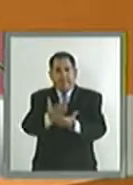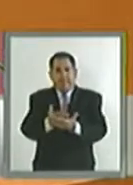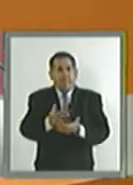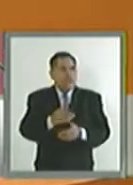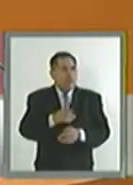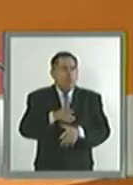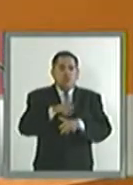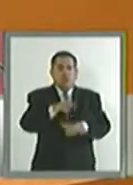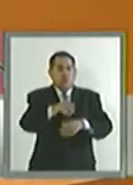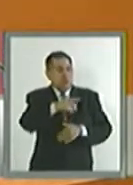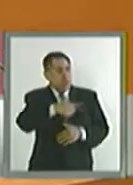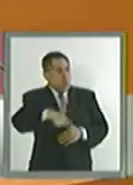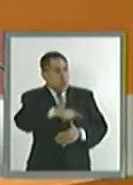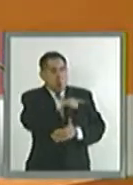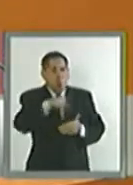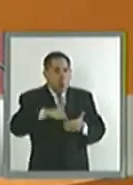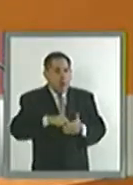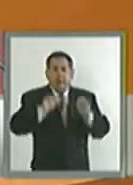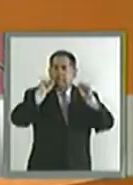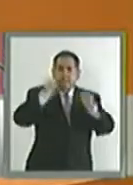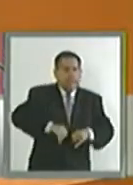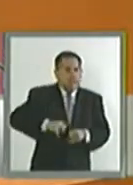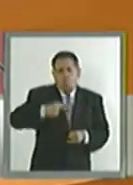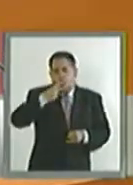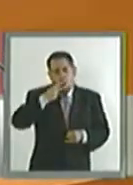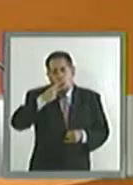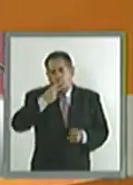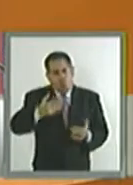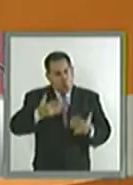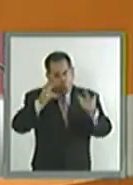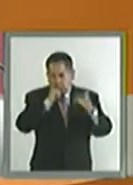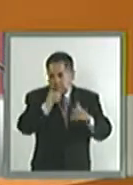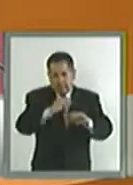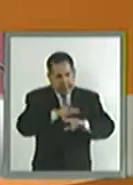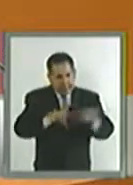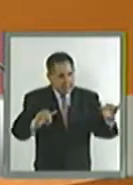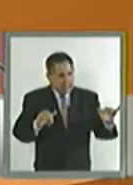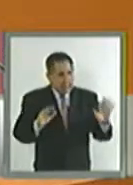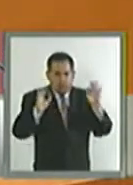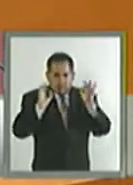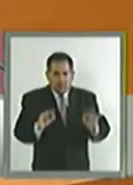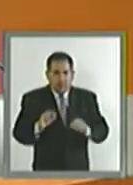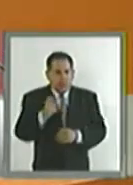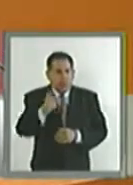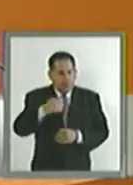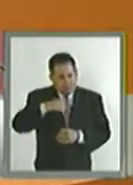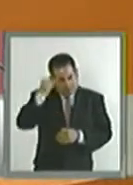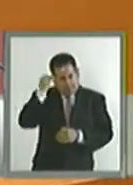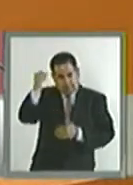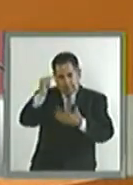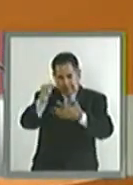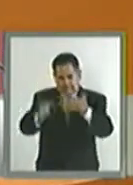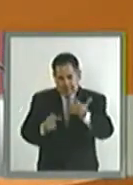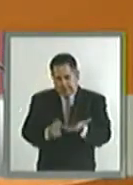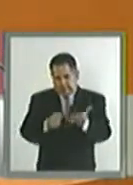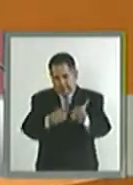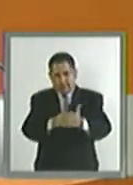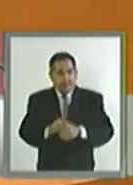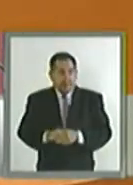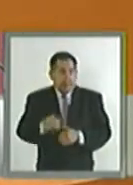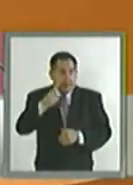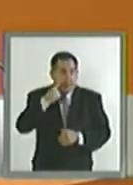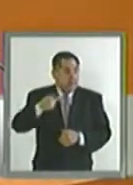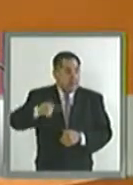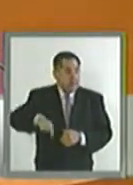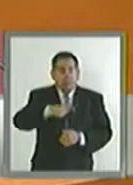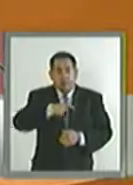espacios 100% libres de humo. Para esto hemos hecho las siguientes consideraciones. El tabaquismo